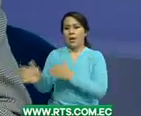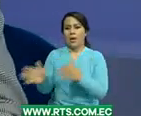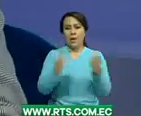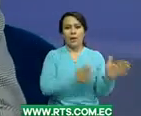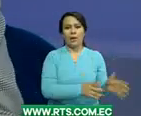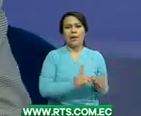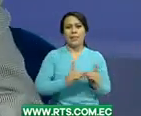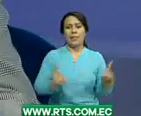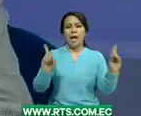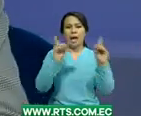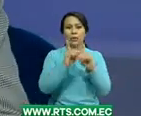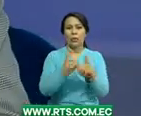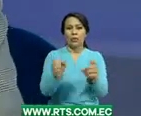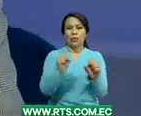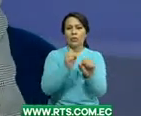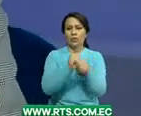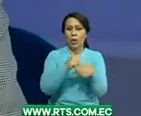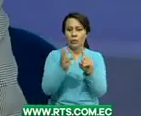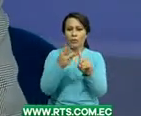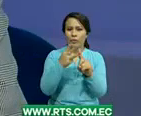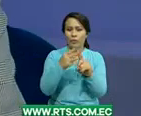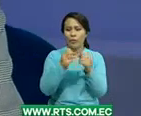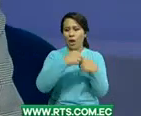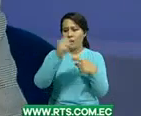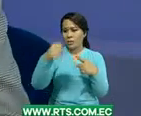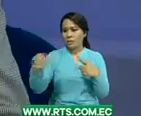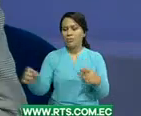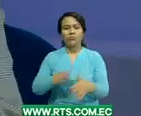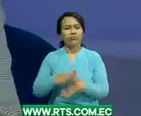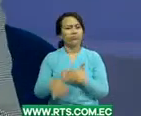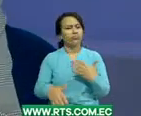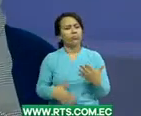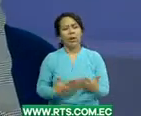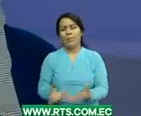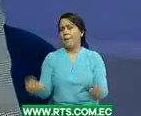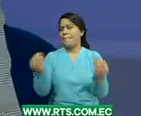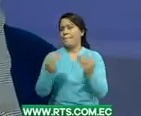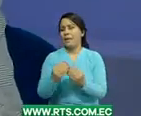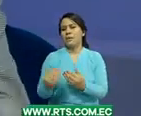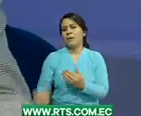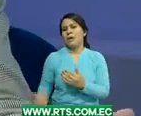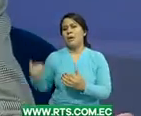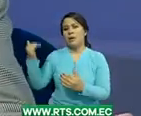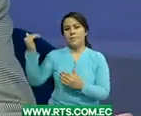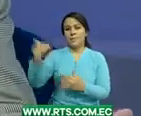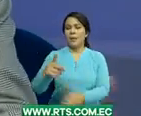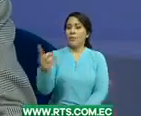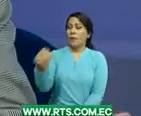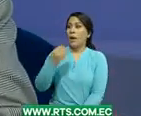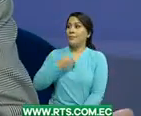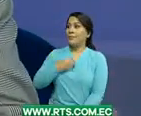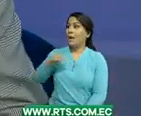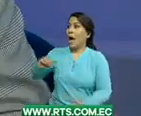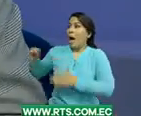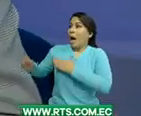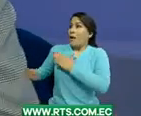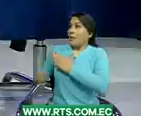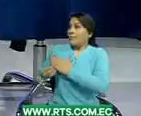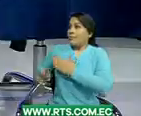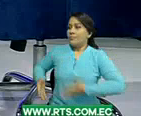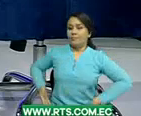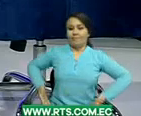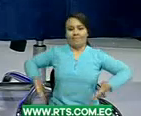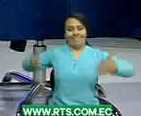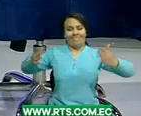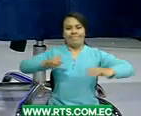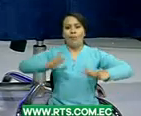con hardware y software actualizados, pero también viene otra fase, Luisa, que lo que usted me acaba de decir, la repotenciación. Cuando